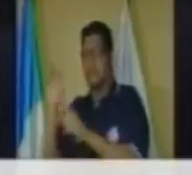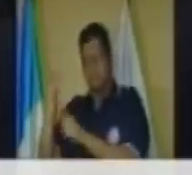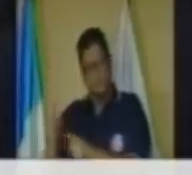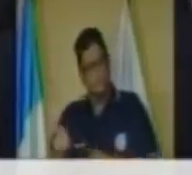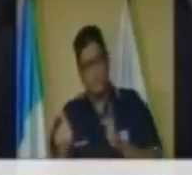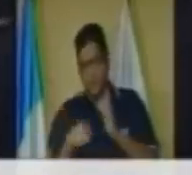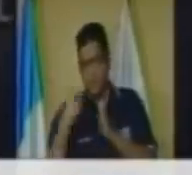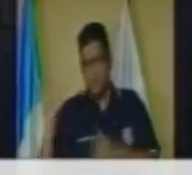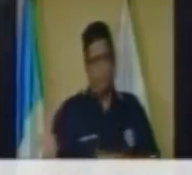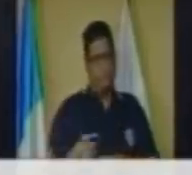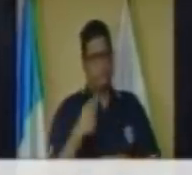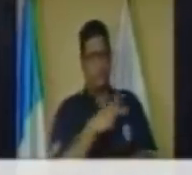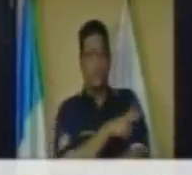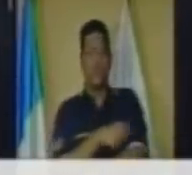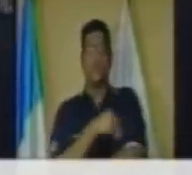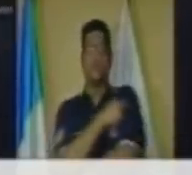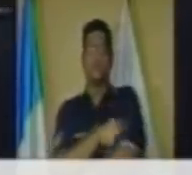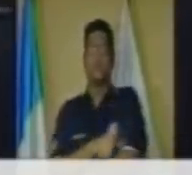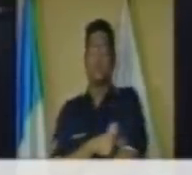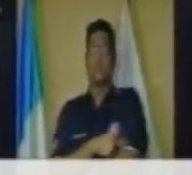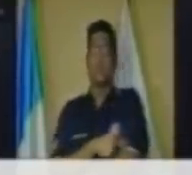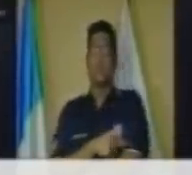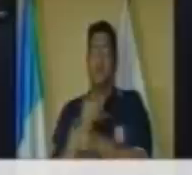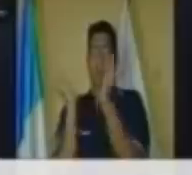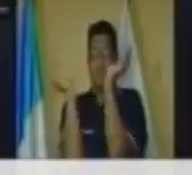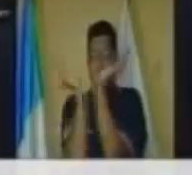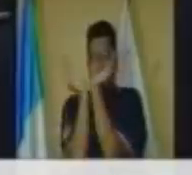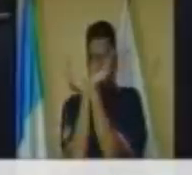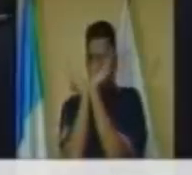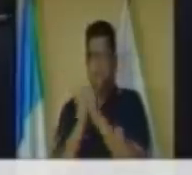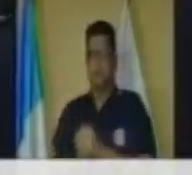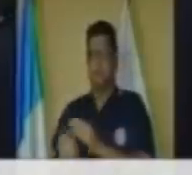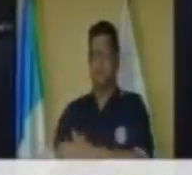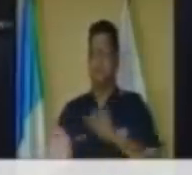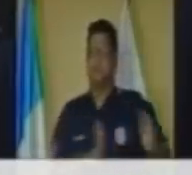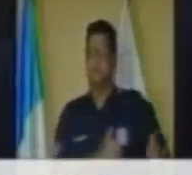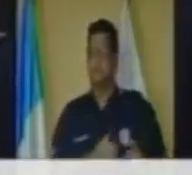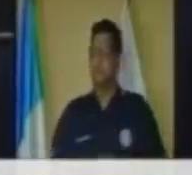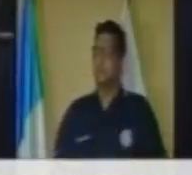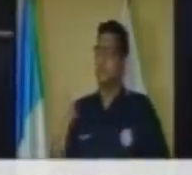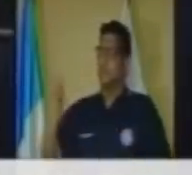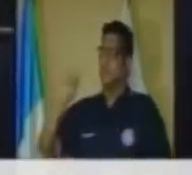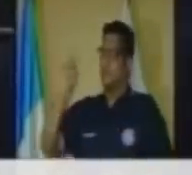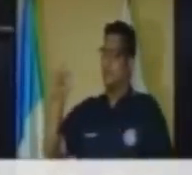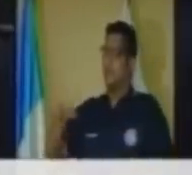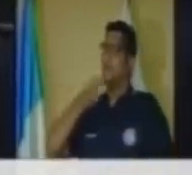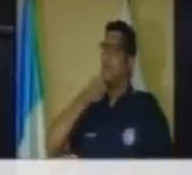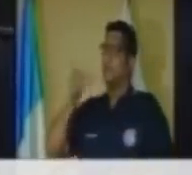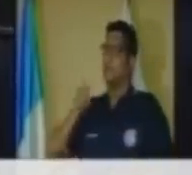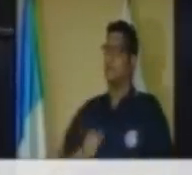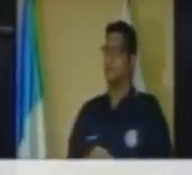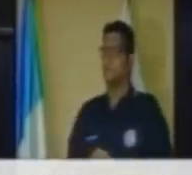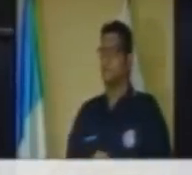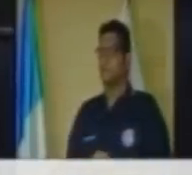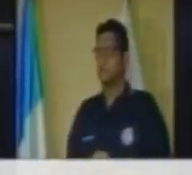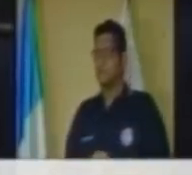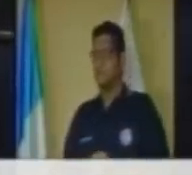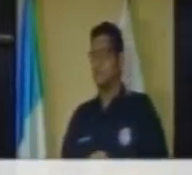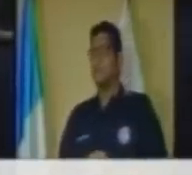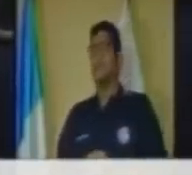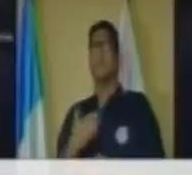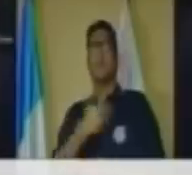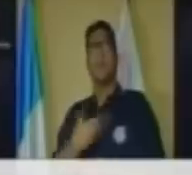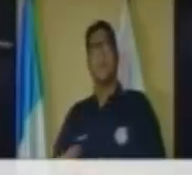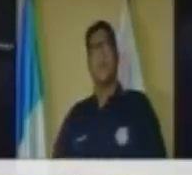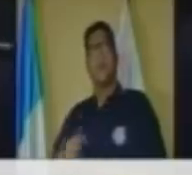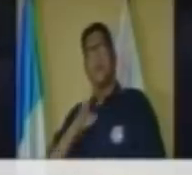Ministro, perdón, tengo dos preguntas para usted y una para el director de Economía. Las primeras para usted son, el presidente Ayer